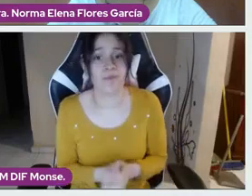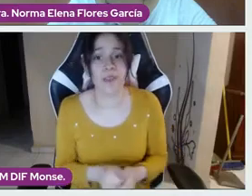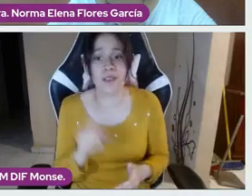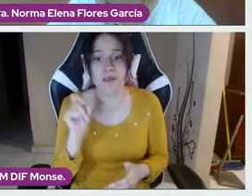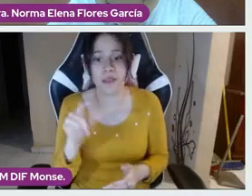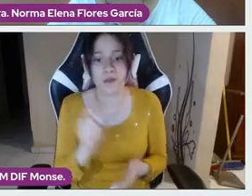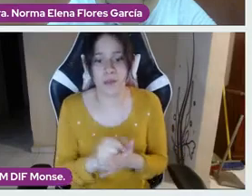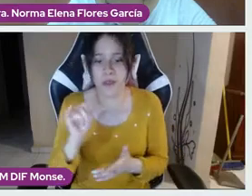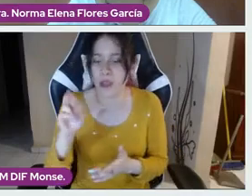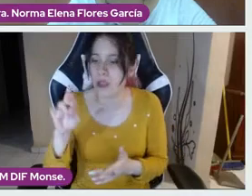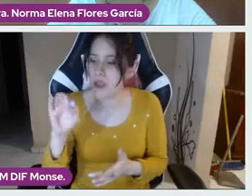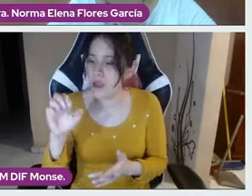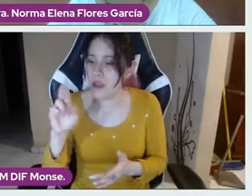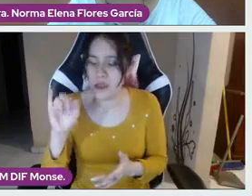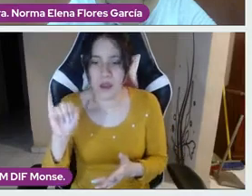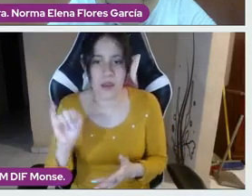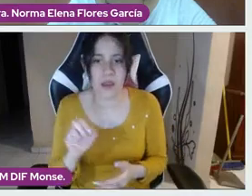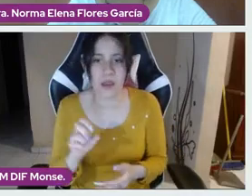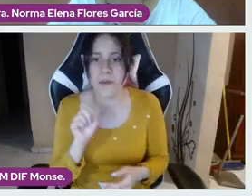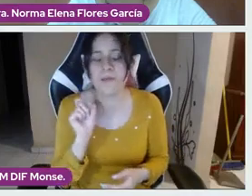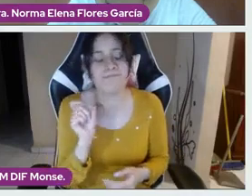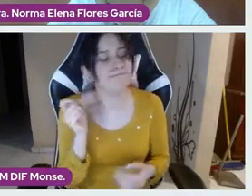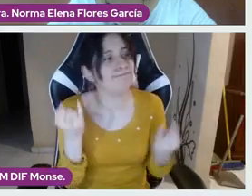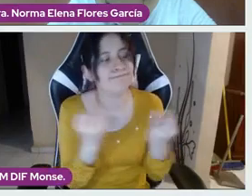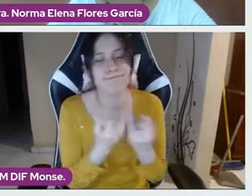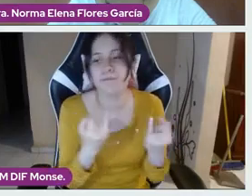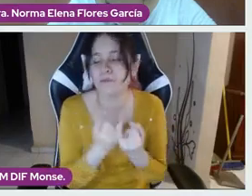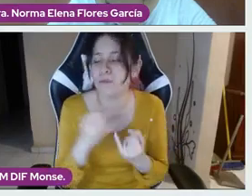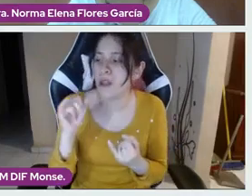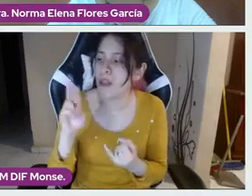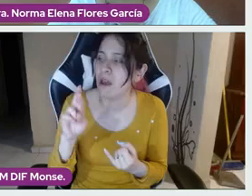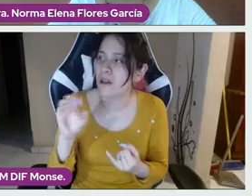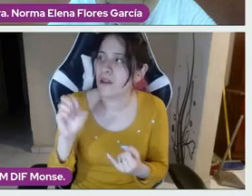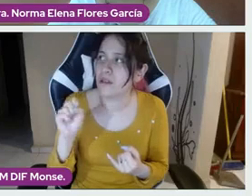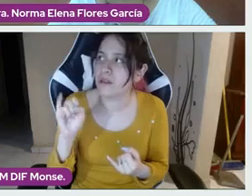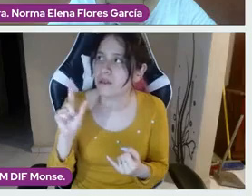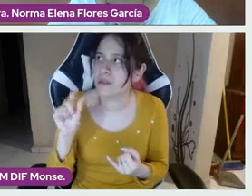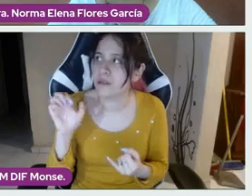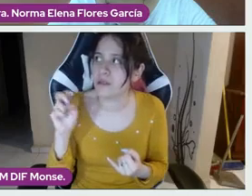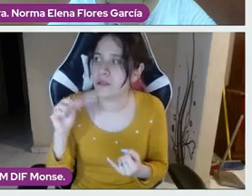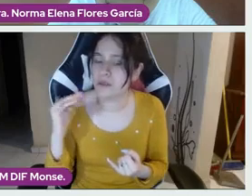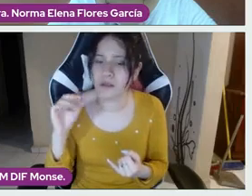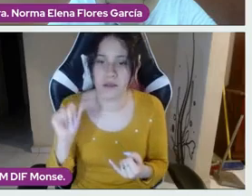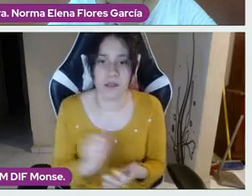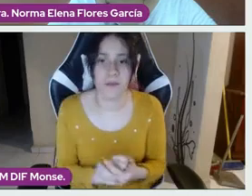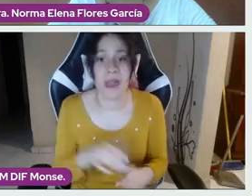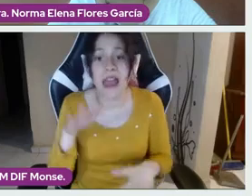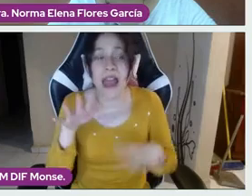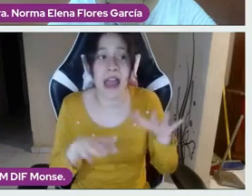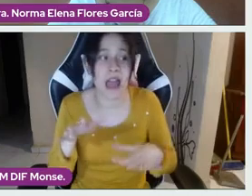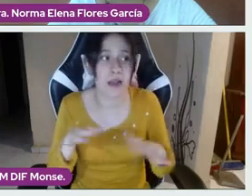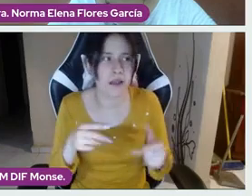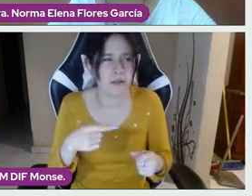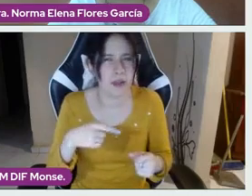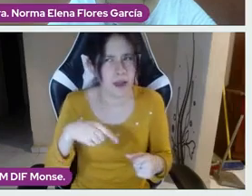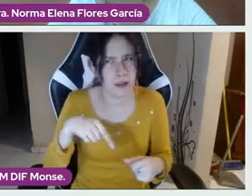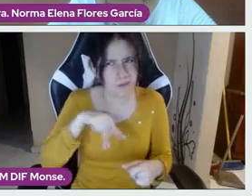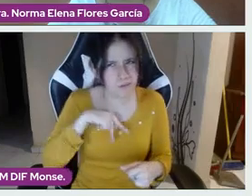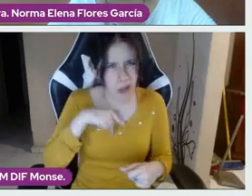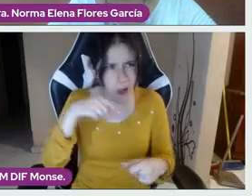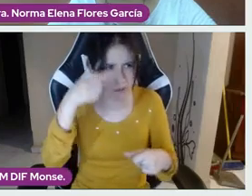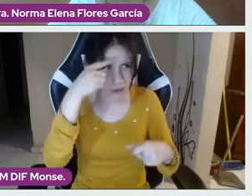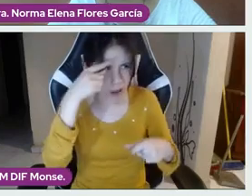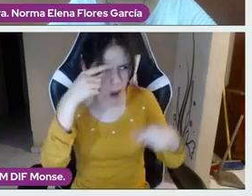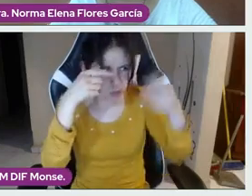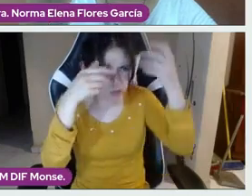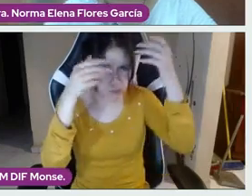Ireri es la resiliencia, todos la tenemos, ¿no? Entonces, a veces mi percepción es que mi hijo está sufriendo porque